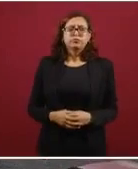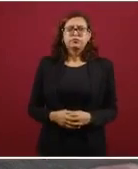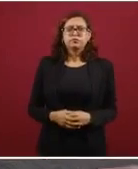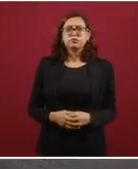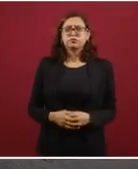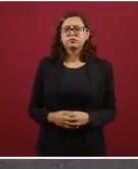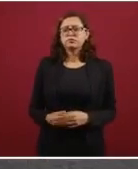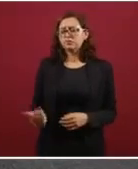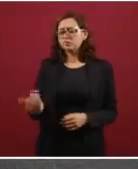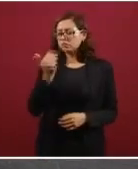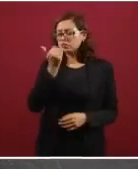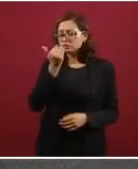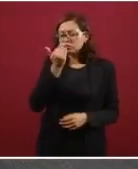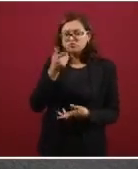alimentos nutritivos,